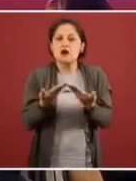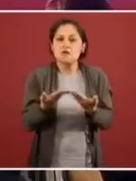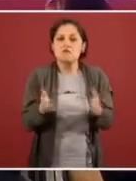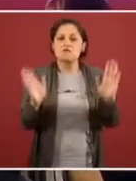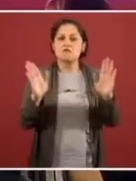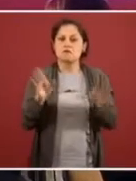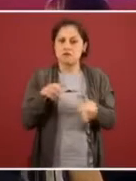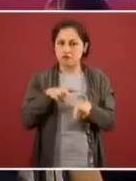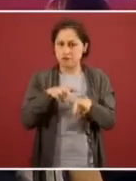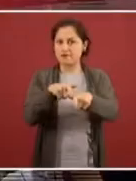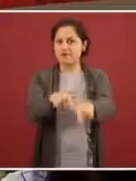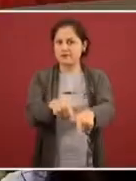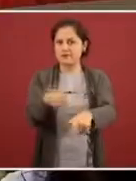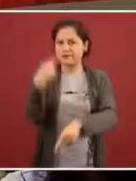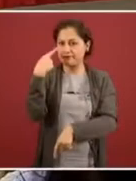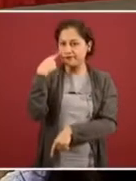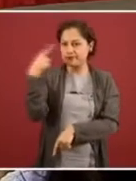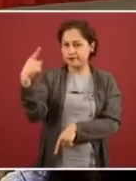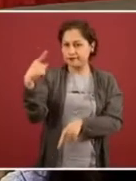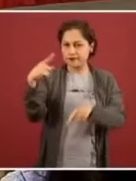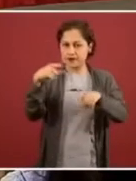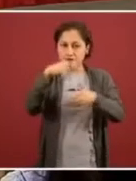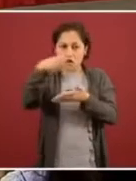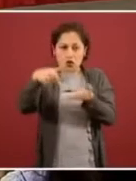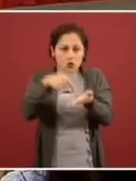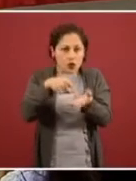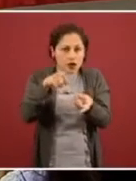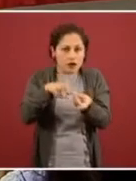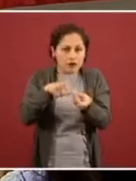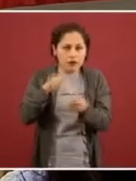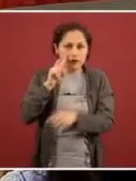forma gráfica en este mapa.